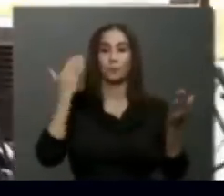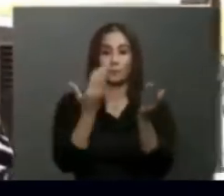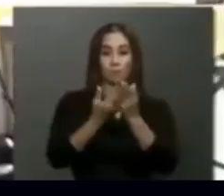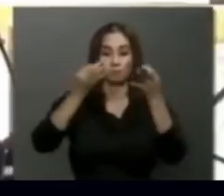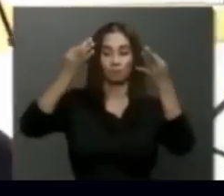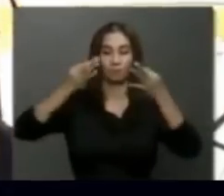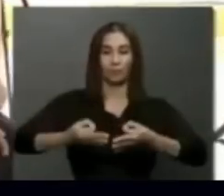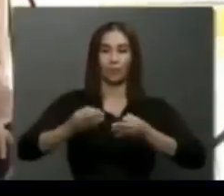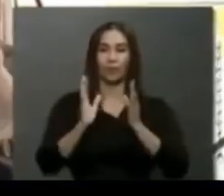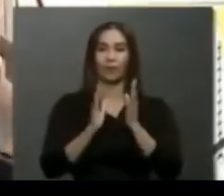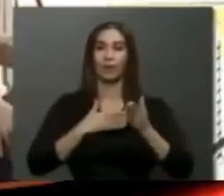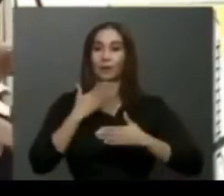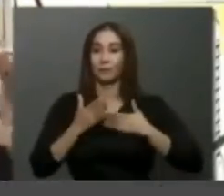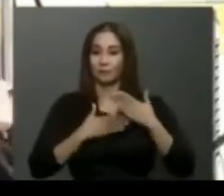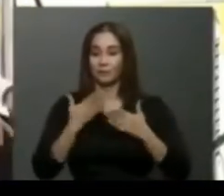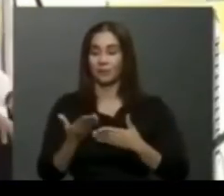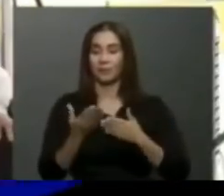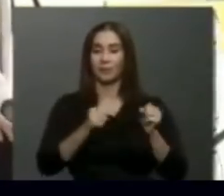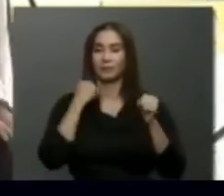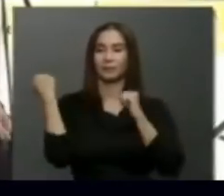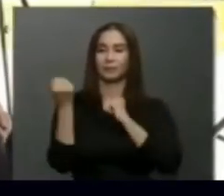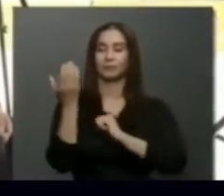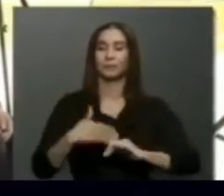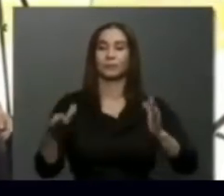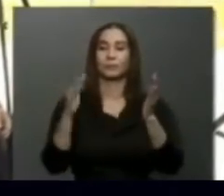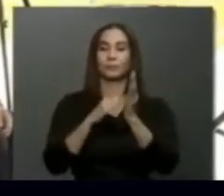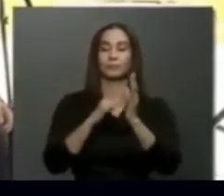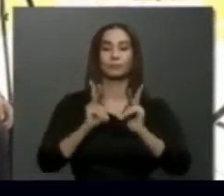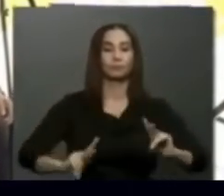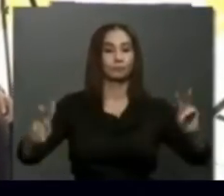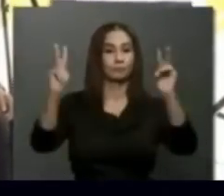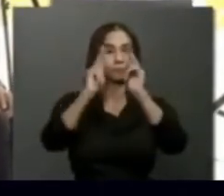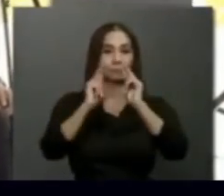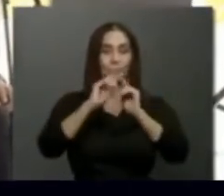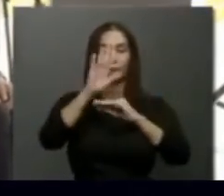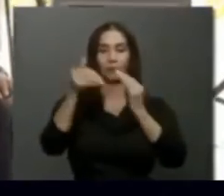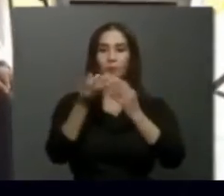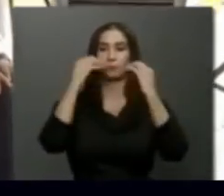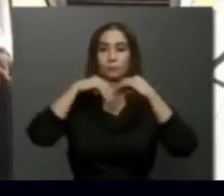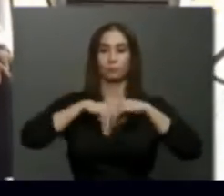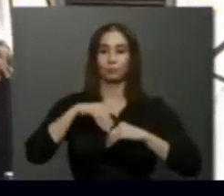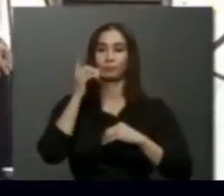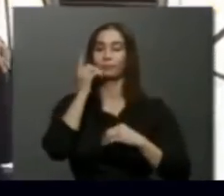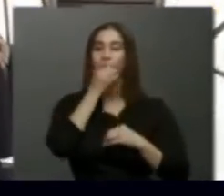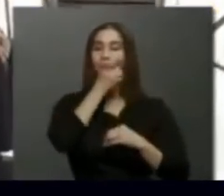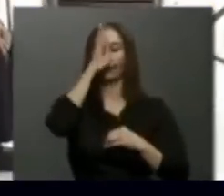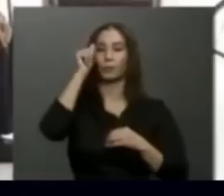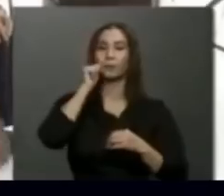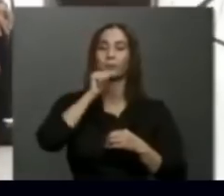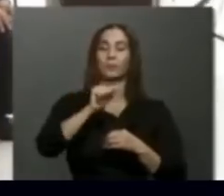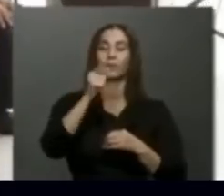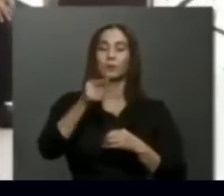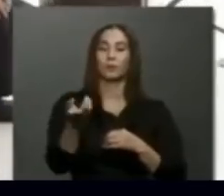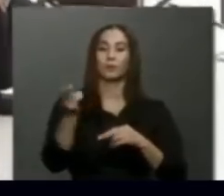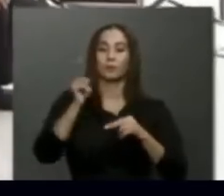una Navidad alegre y una Navidad que refuerce nuevamente esos grandes valores que tenemos los dominicanos y dominicanas, por los cuales